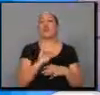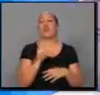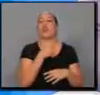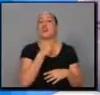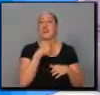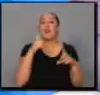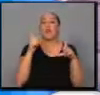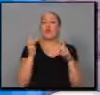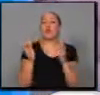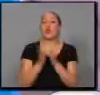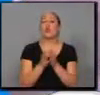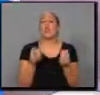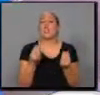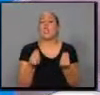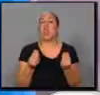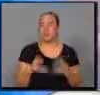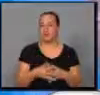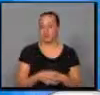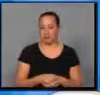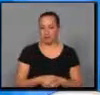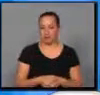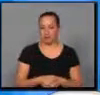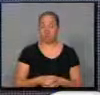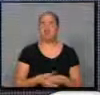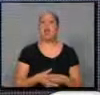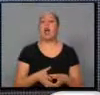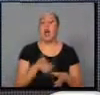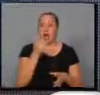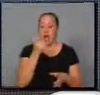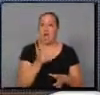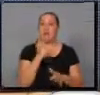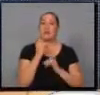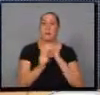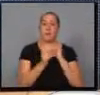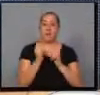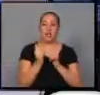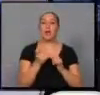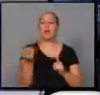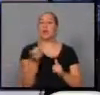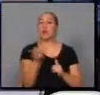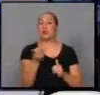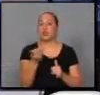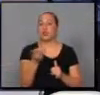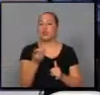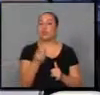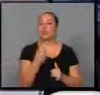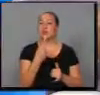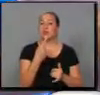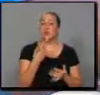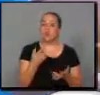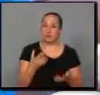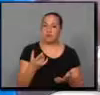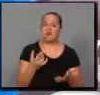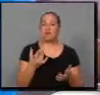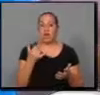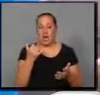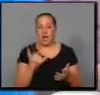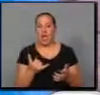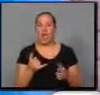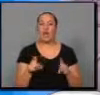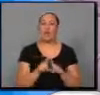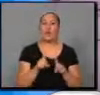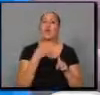tus fotos, ¿qué es lo que hace? Llegó una explicación, muchachos, para ustedes que estaban... Hubo un comunicado. ¿Sí? Hubo una suerte de